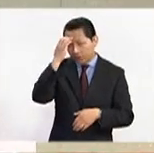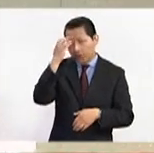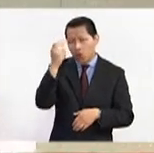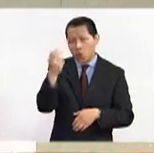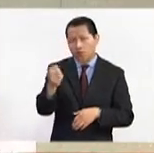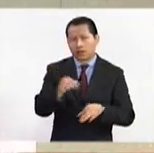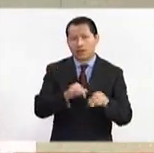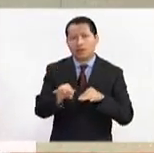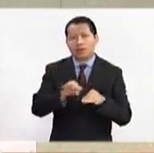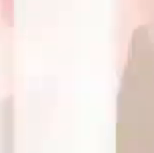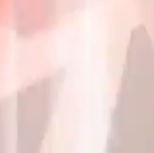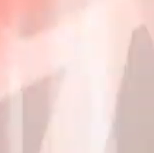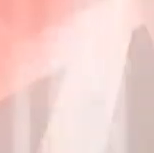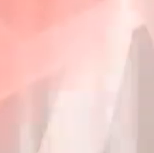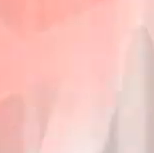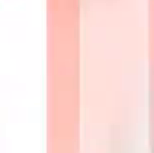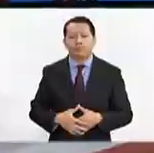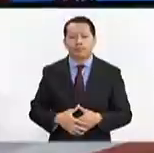tarea.